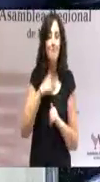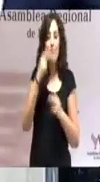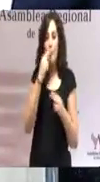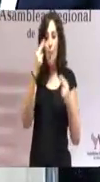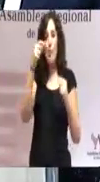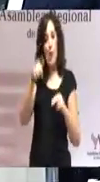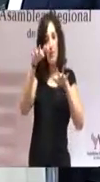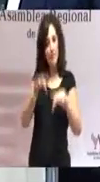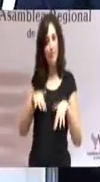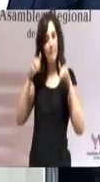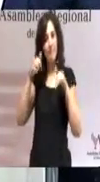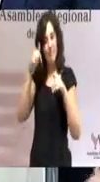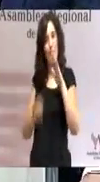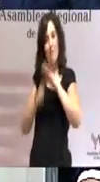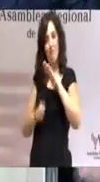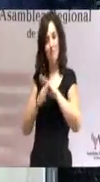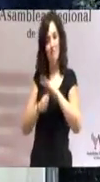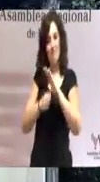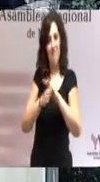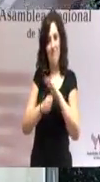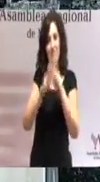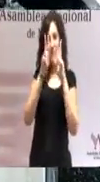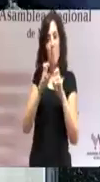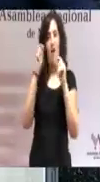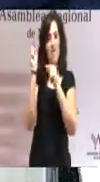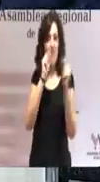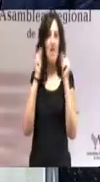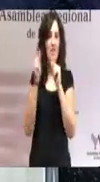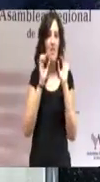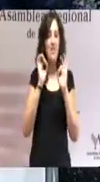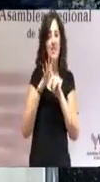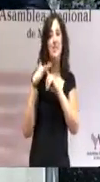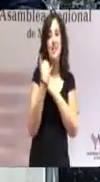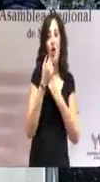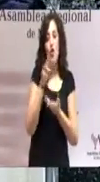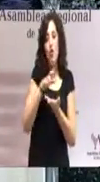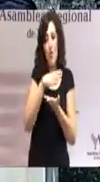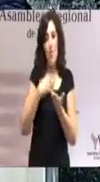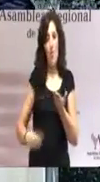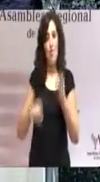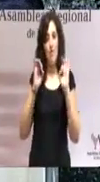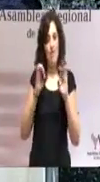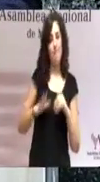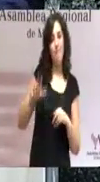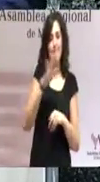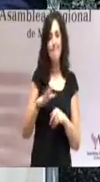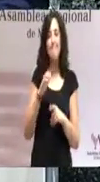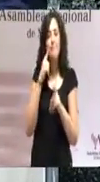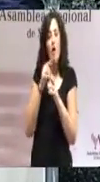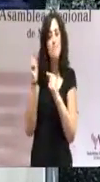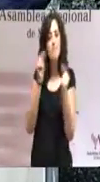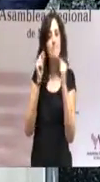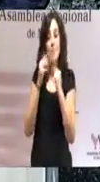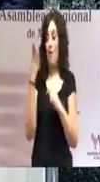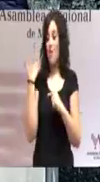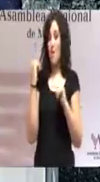tarde en la continuación de este debate del estado de la región de Murcia, que empezábamos ayer y